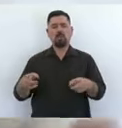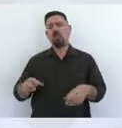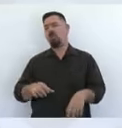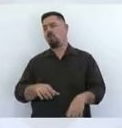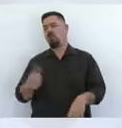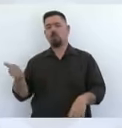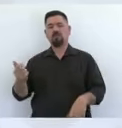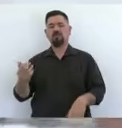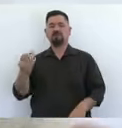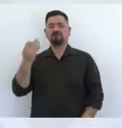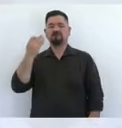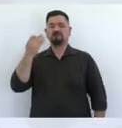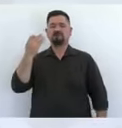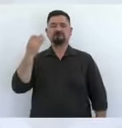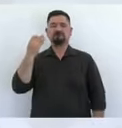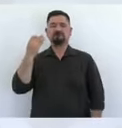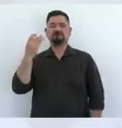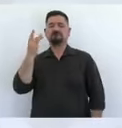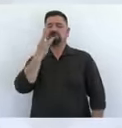fantoches.